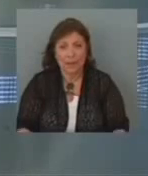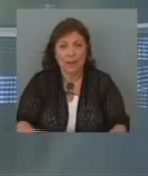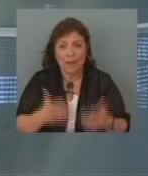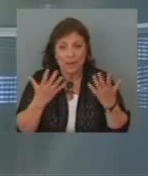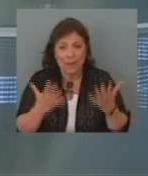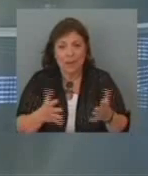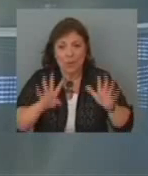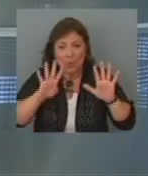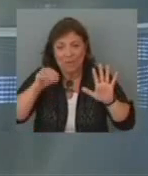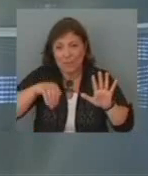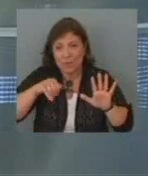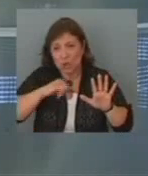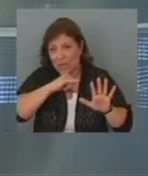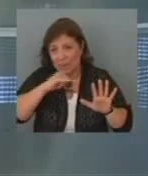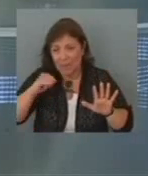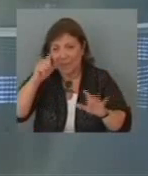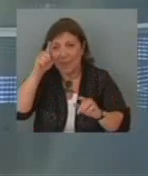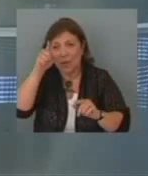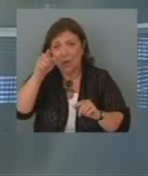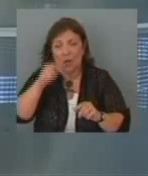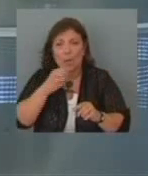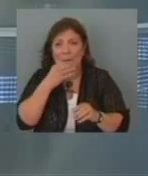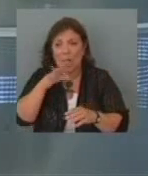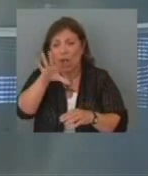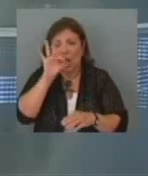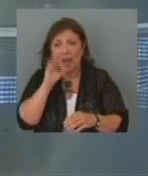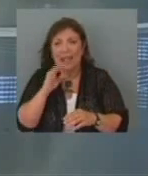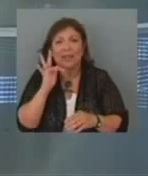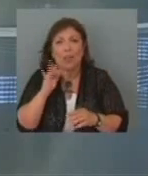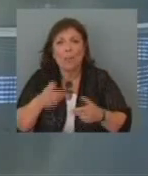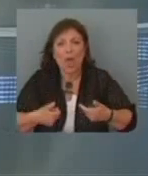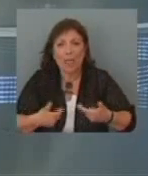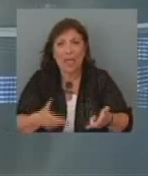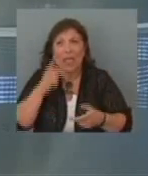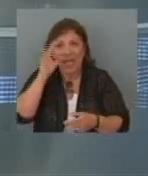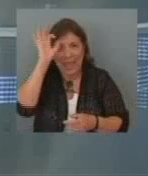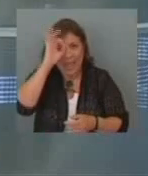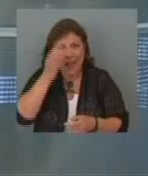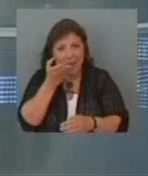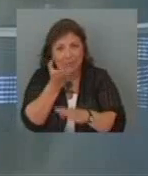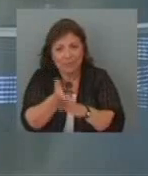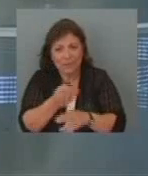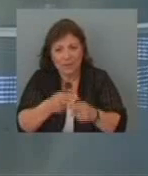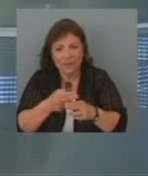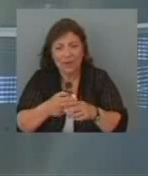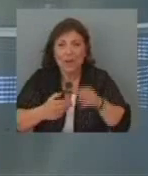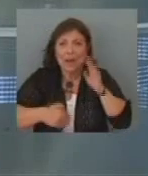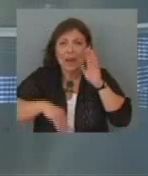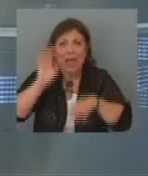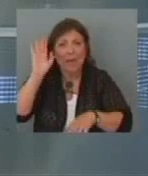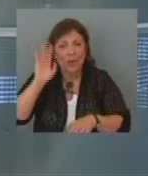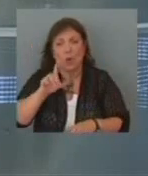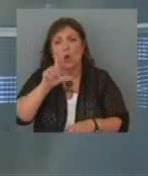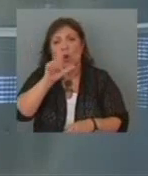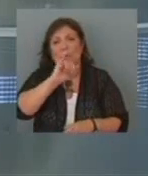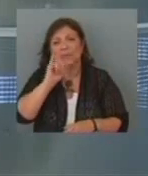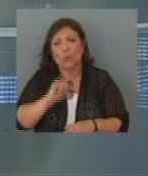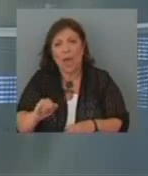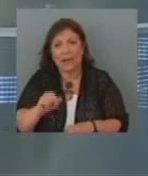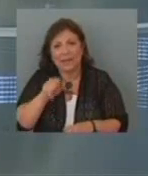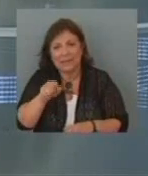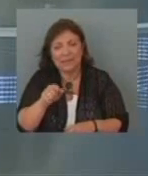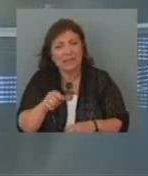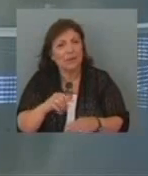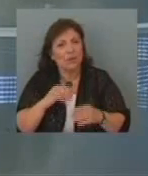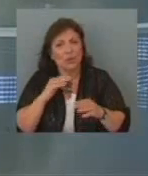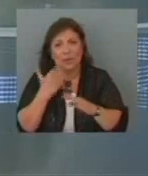Medio millón de hinchas ingleses eligieron al mejor jugador de la temporada de la Premier League. La mayoría se quedó con Luis Suárez, con el salteño